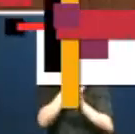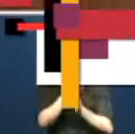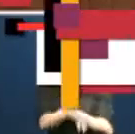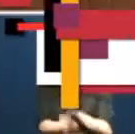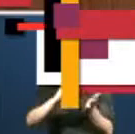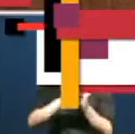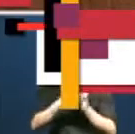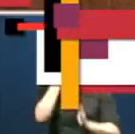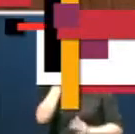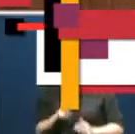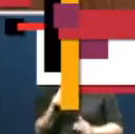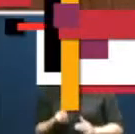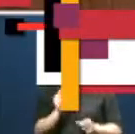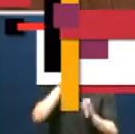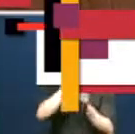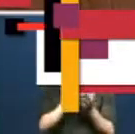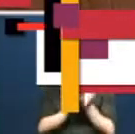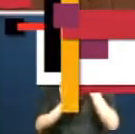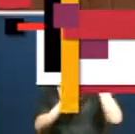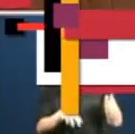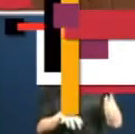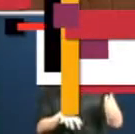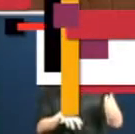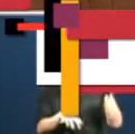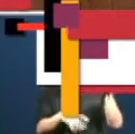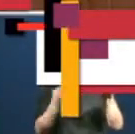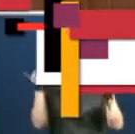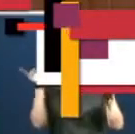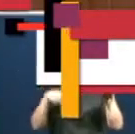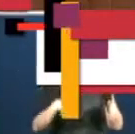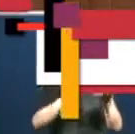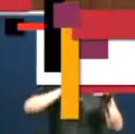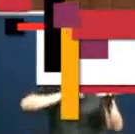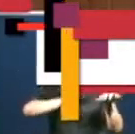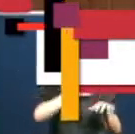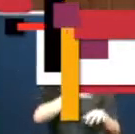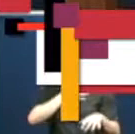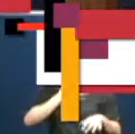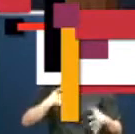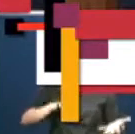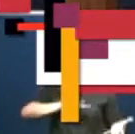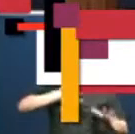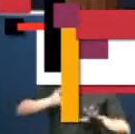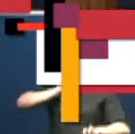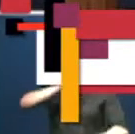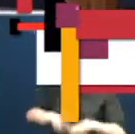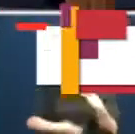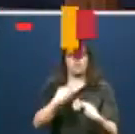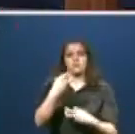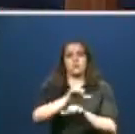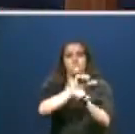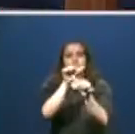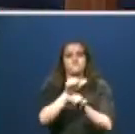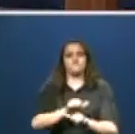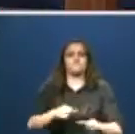nuestra comunidad un proyecto que ha quedado que Además queremos actualizar a través de una serie medida de medidas correctoras